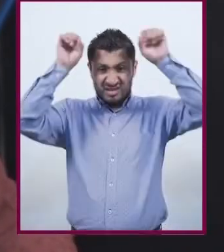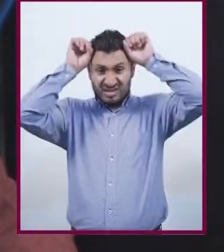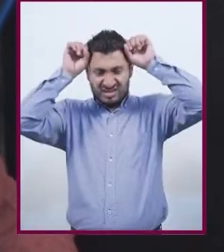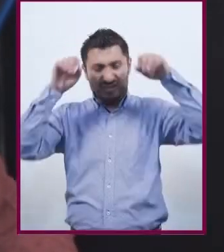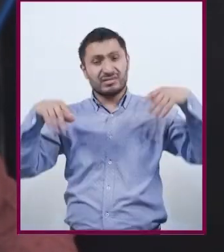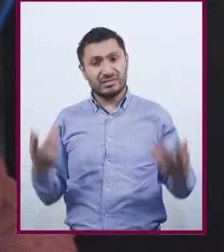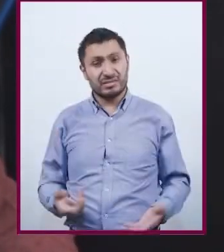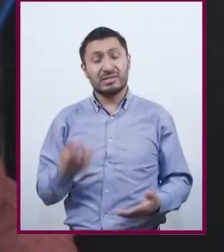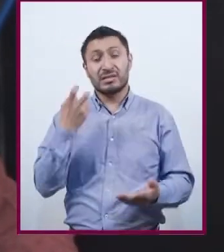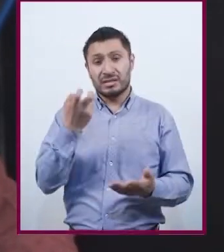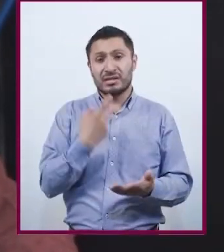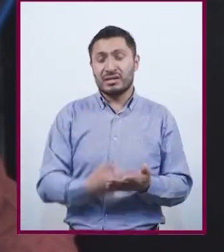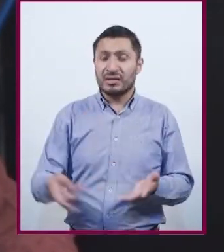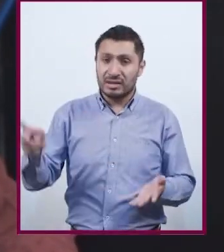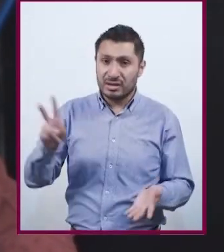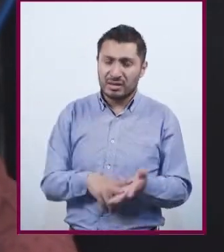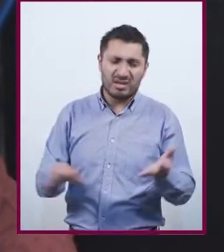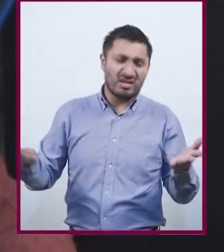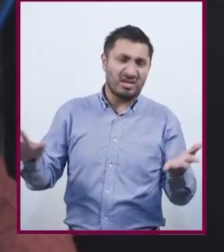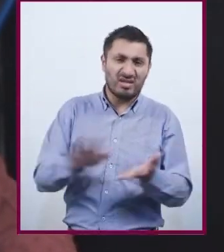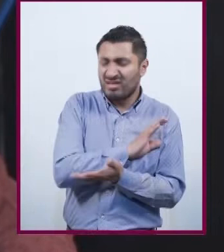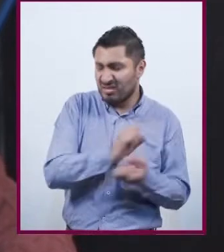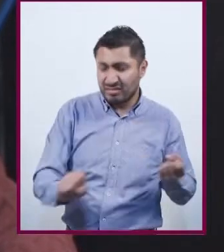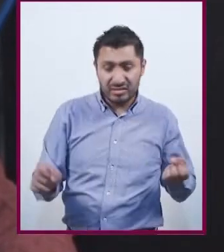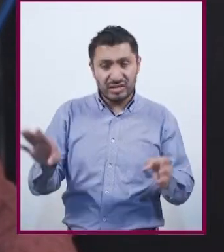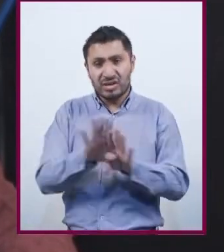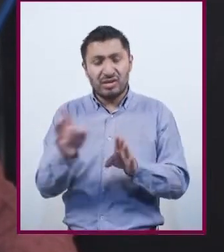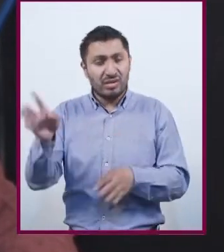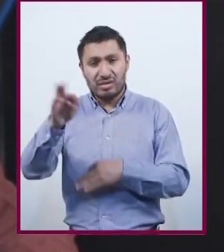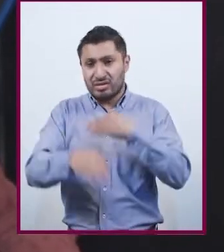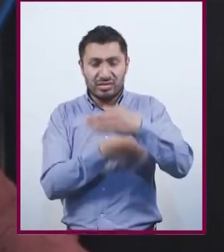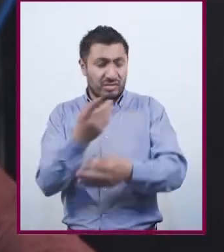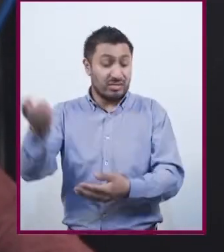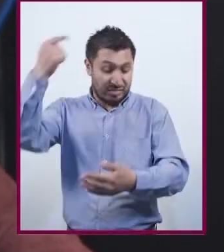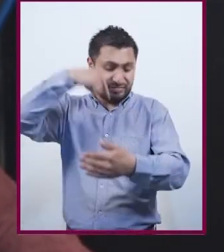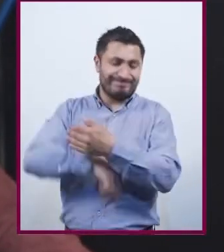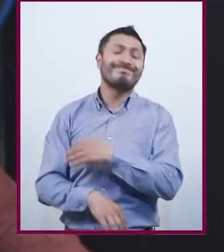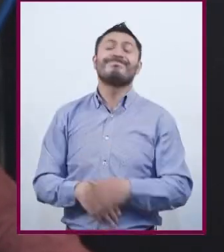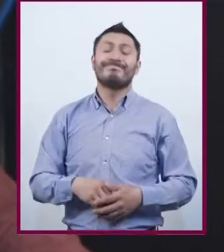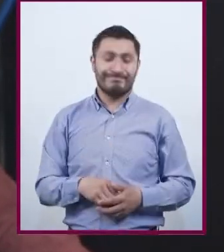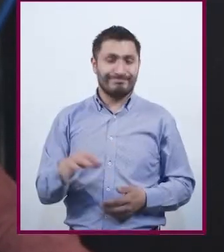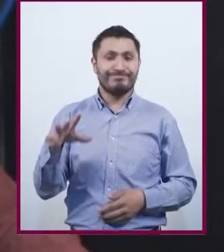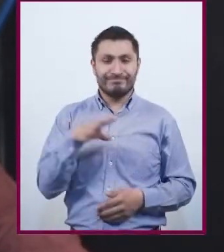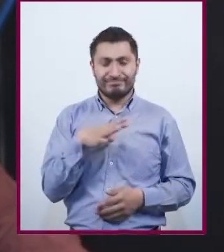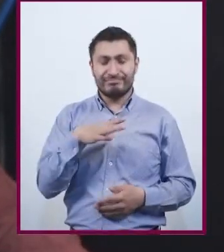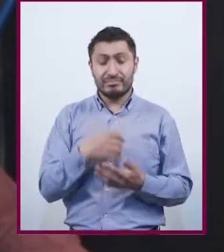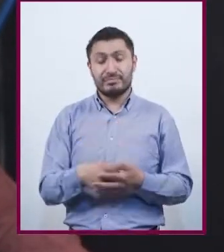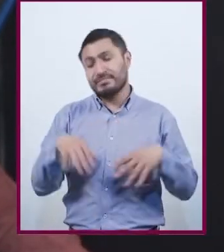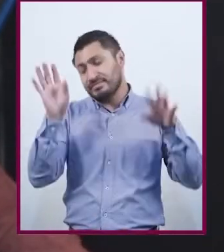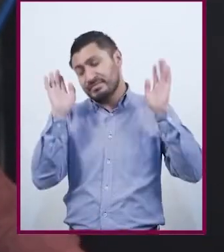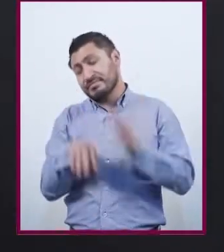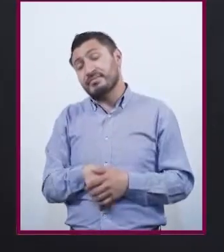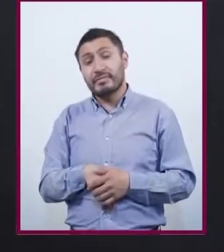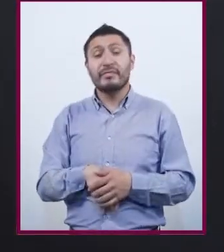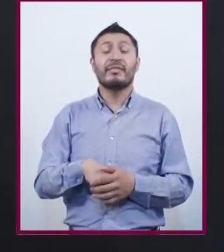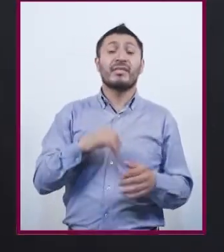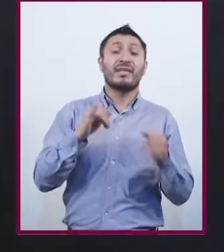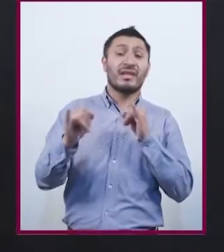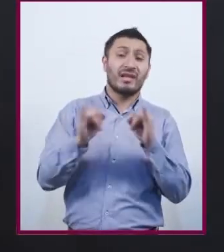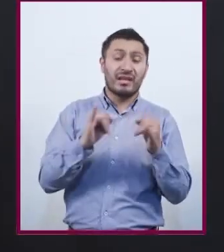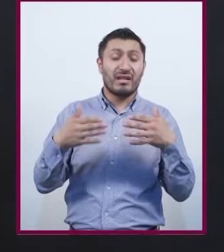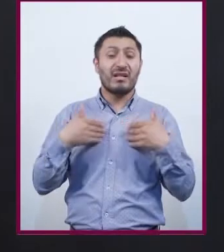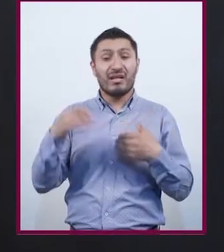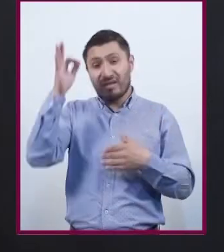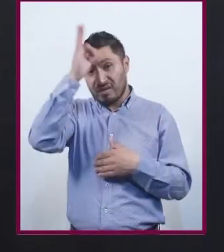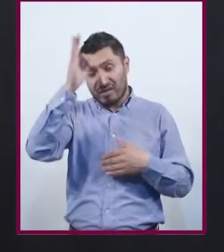Frankenstein? Esto es su doble corrompido, como el que llevamos todos adentro. En